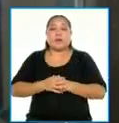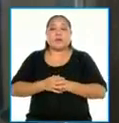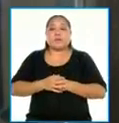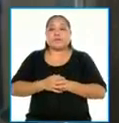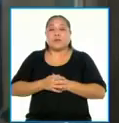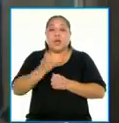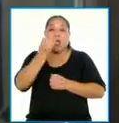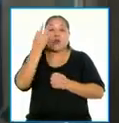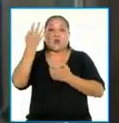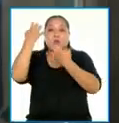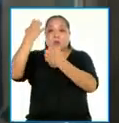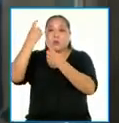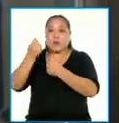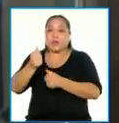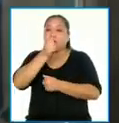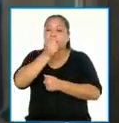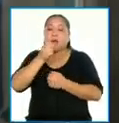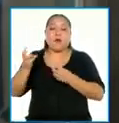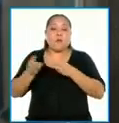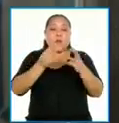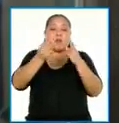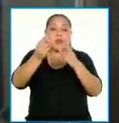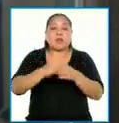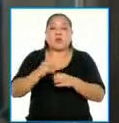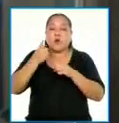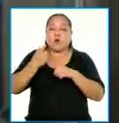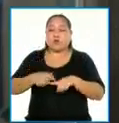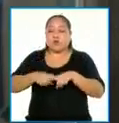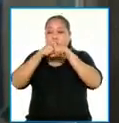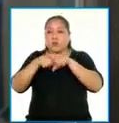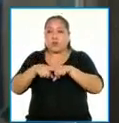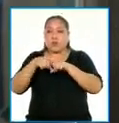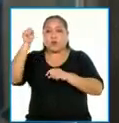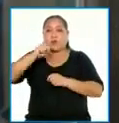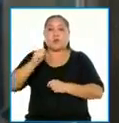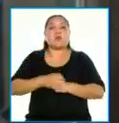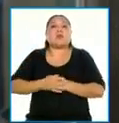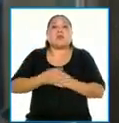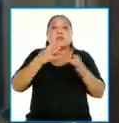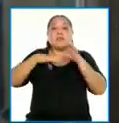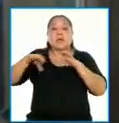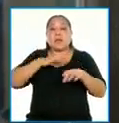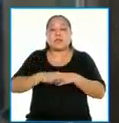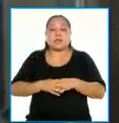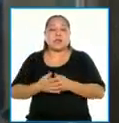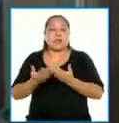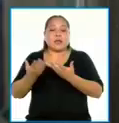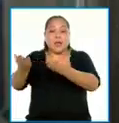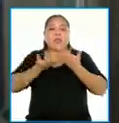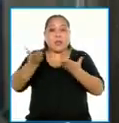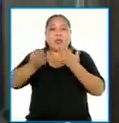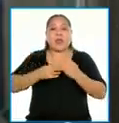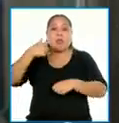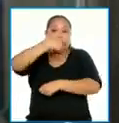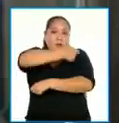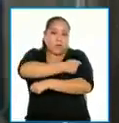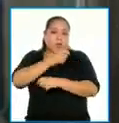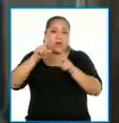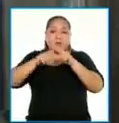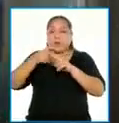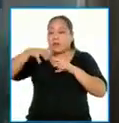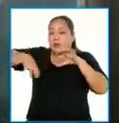algunos privados, a través de mecanismos o restricciones, se pueda hacer la importación de vacunas y empezar con ellos de manera paralela